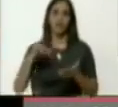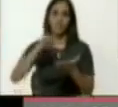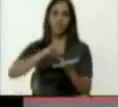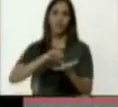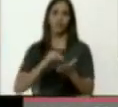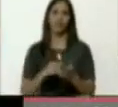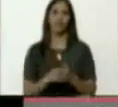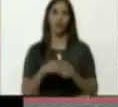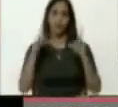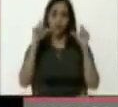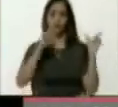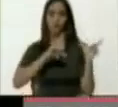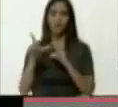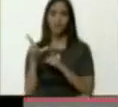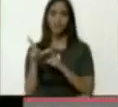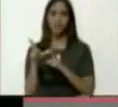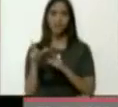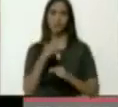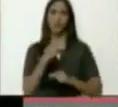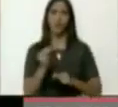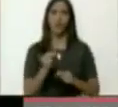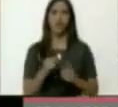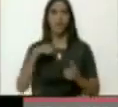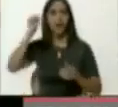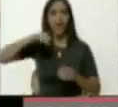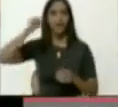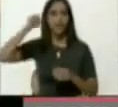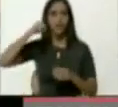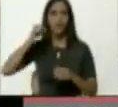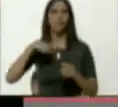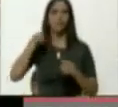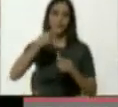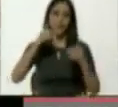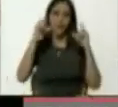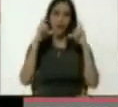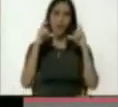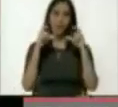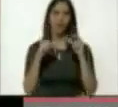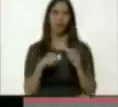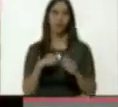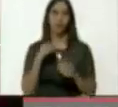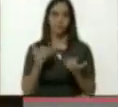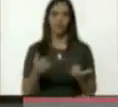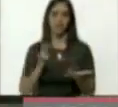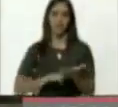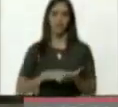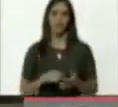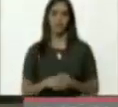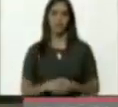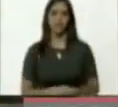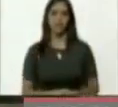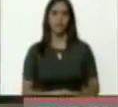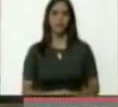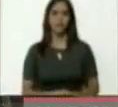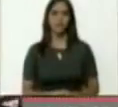Ya tenemos la foto, señor director. No la tenemos. Vamos a pasar el video y después ponemos la foto, el video que viene y ya regresamos.